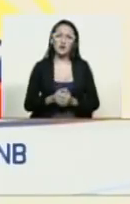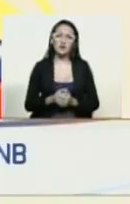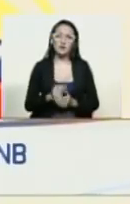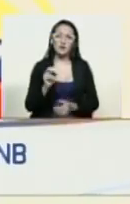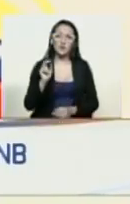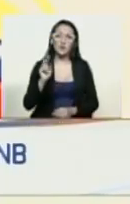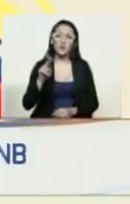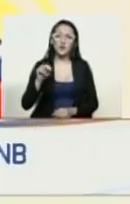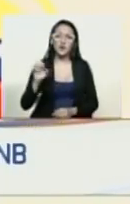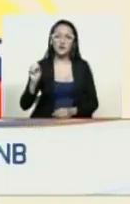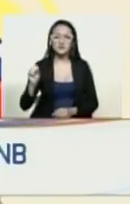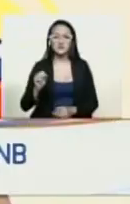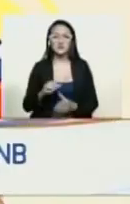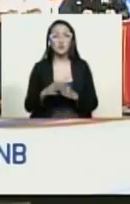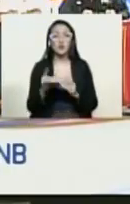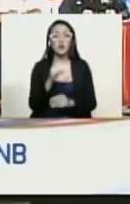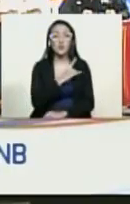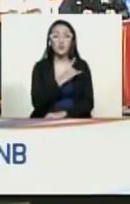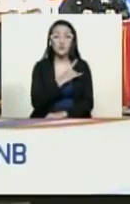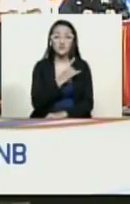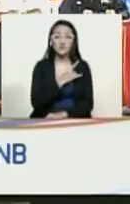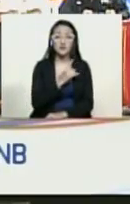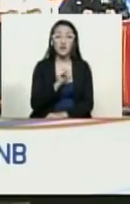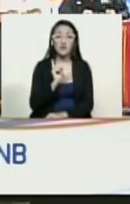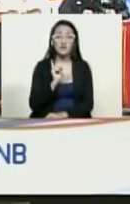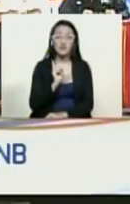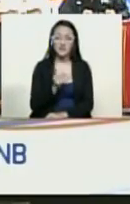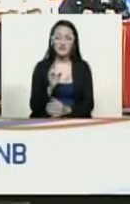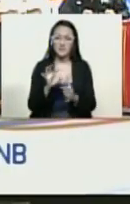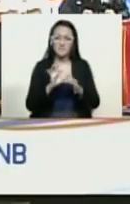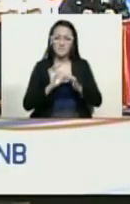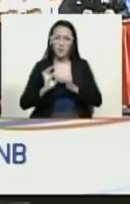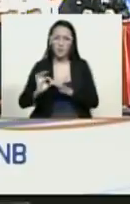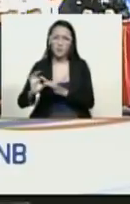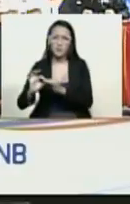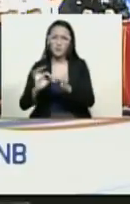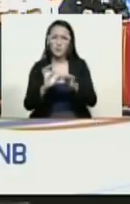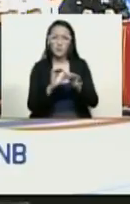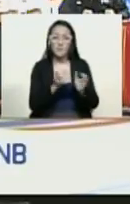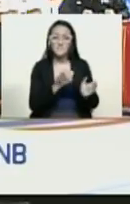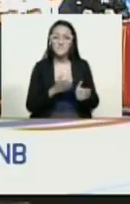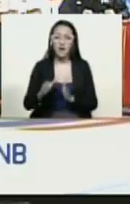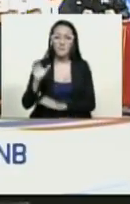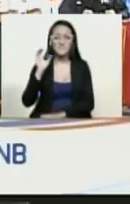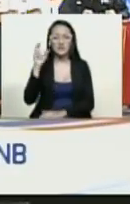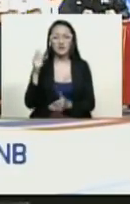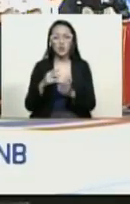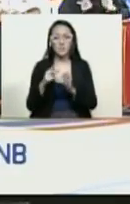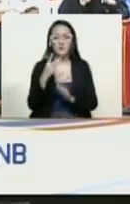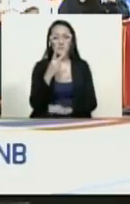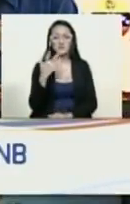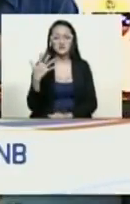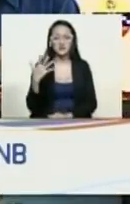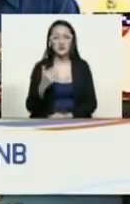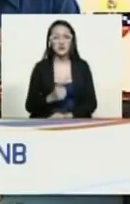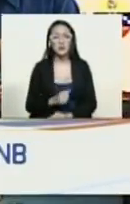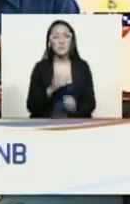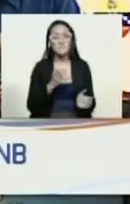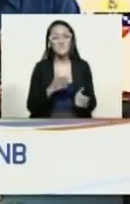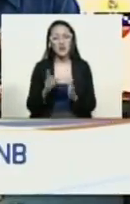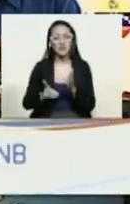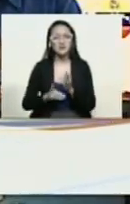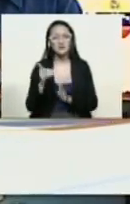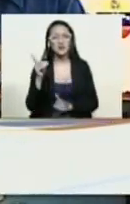UNES. Todas las universidades tienen que estar conectadas con el plan de la patria 2025, con el plan